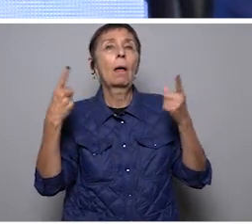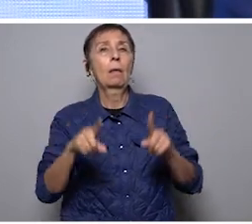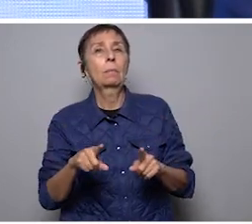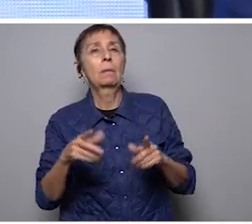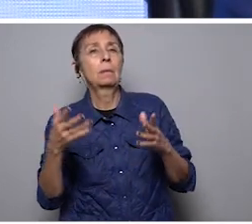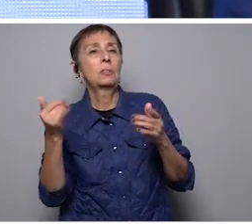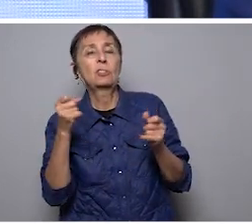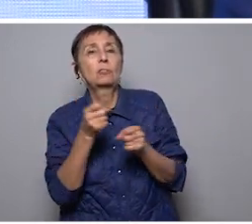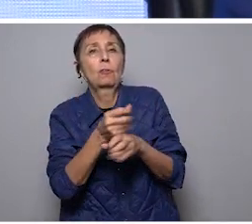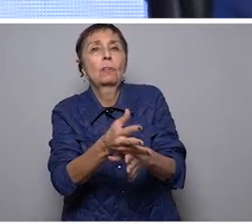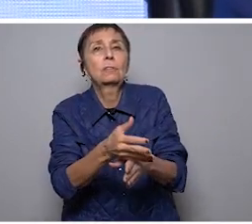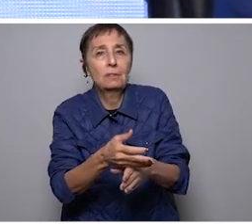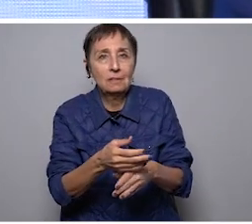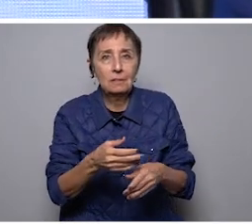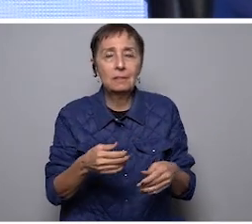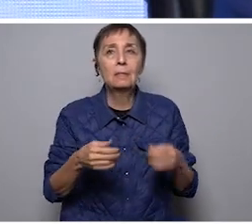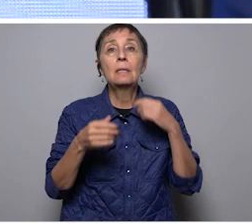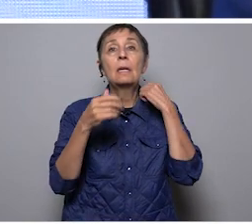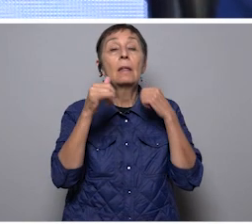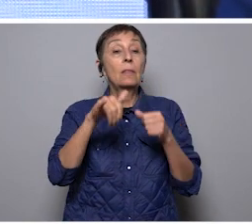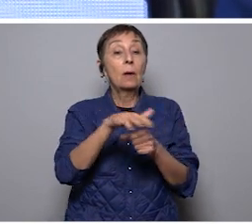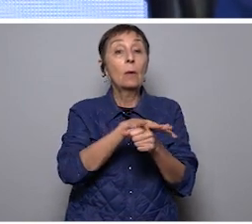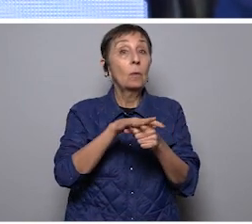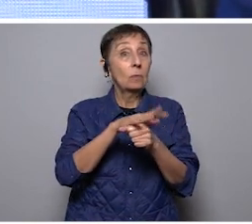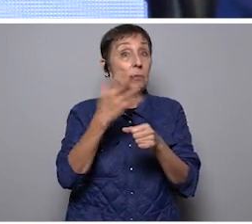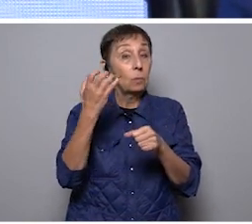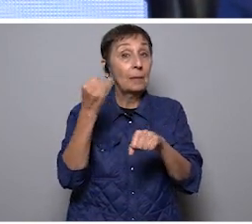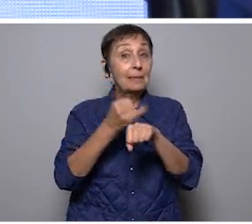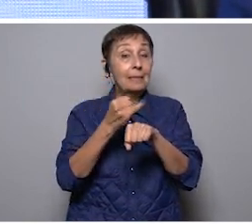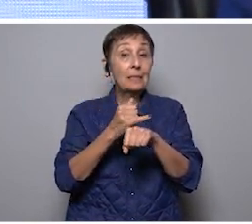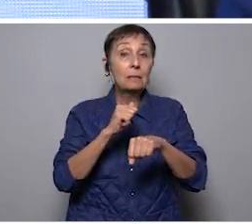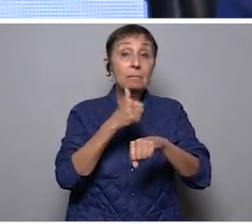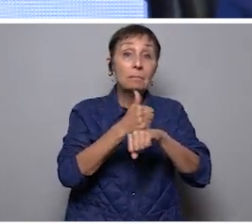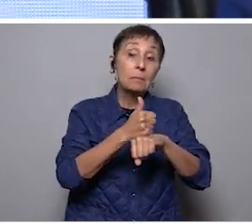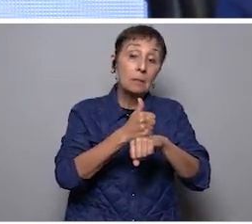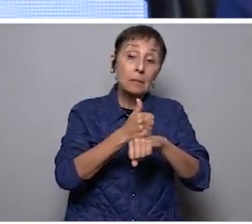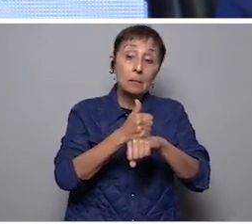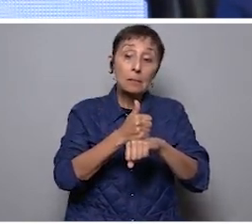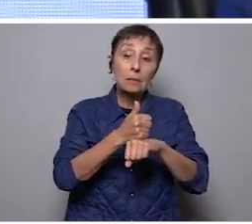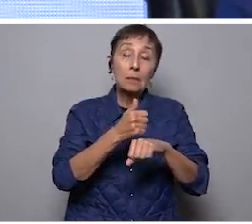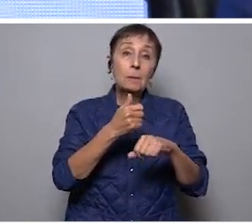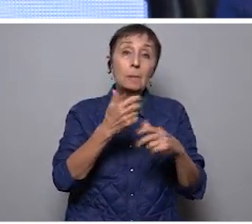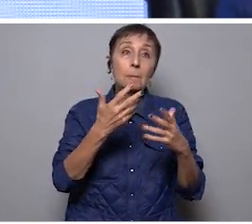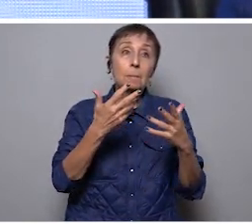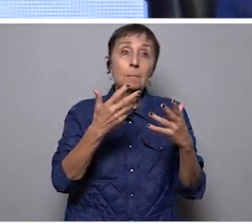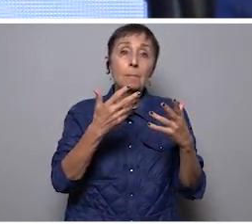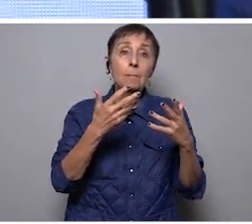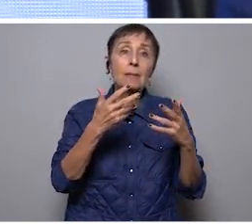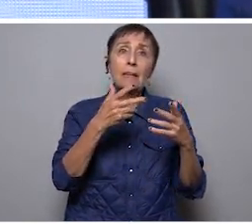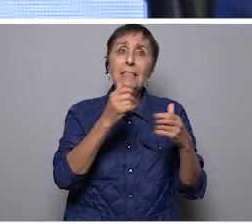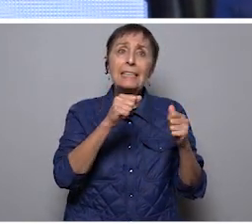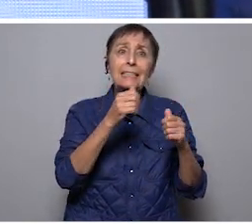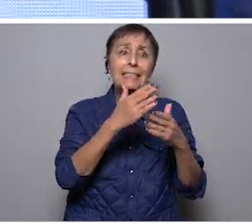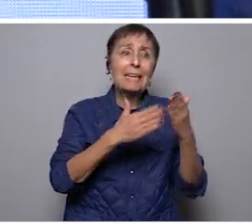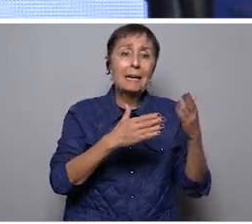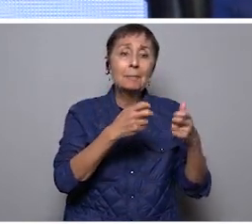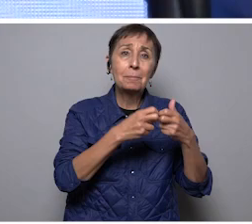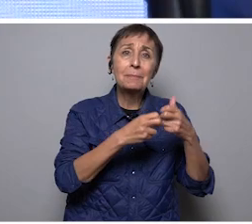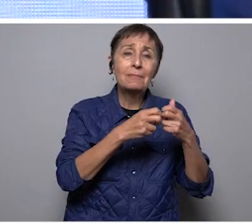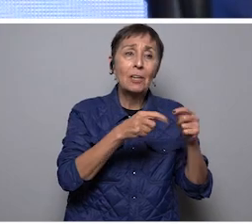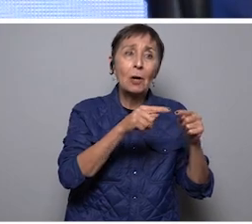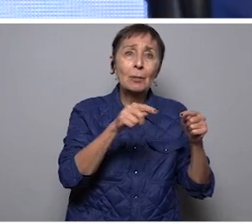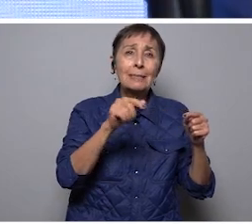en regiones que tienen dificultades tecnológicas de infraestructura principalmente pero eventualmente se corregirán y no será que en ese